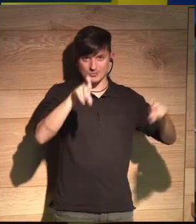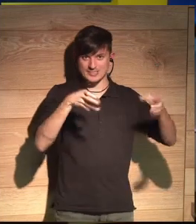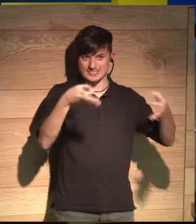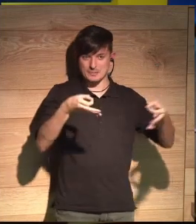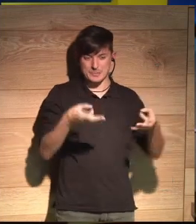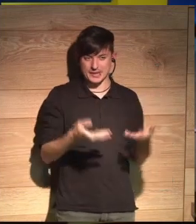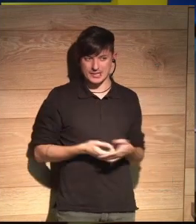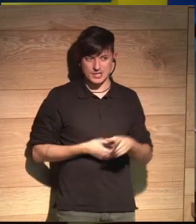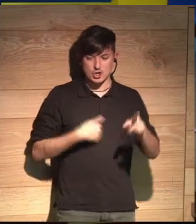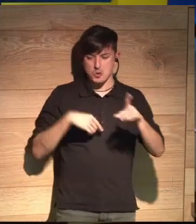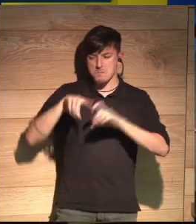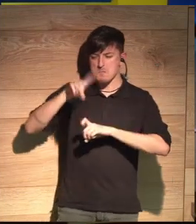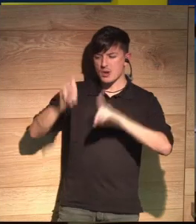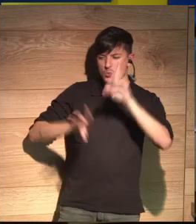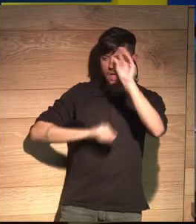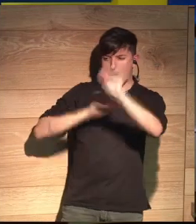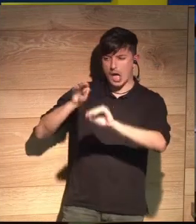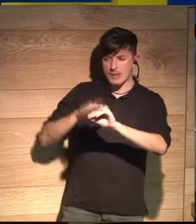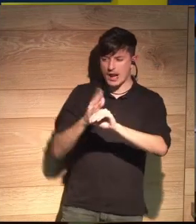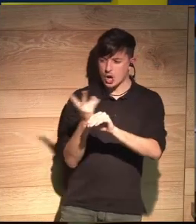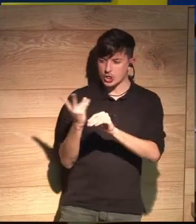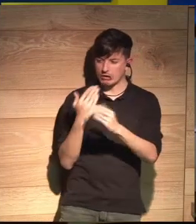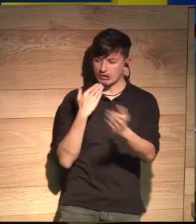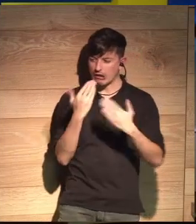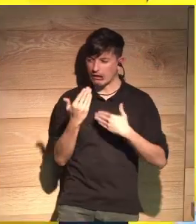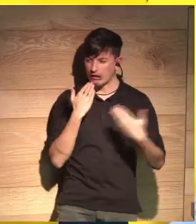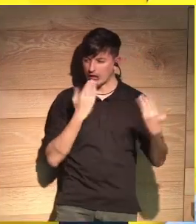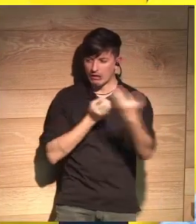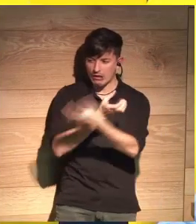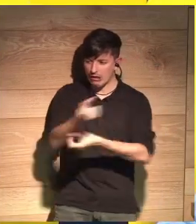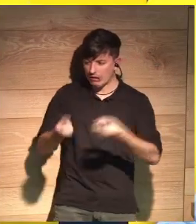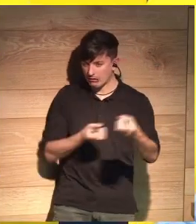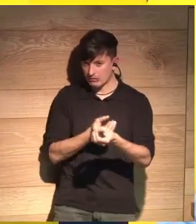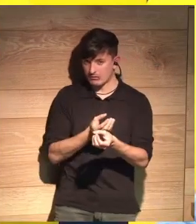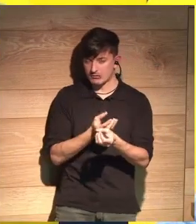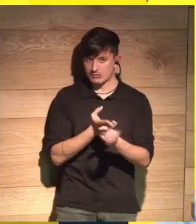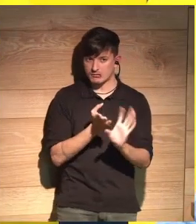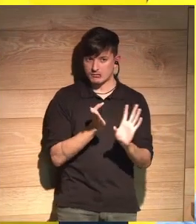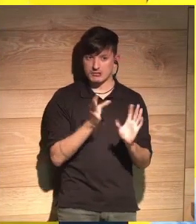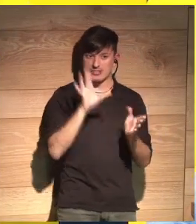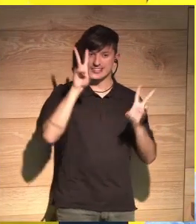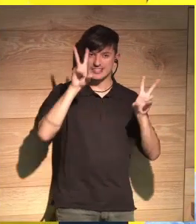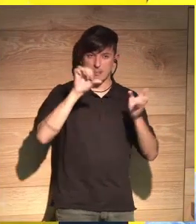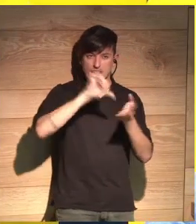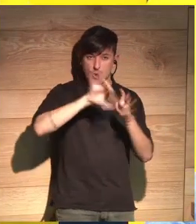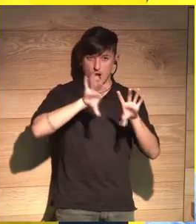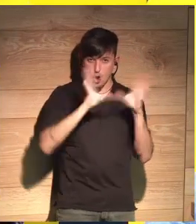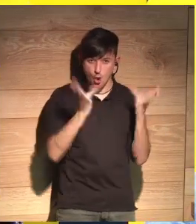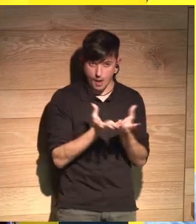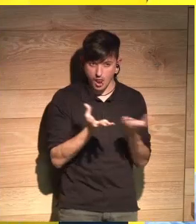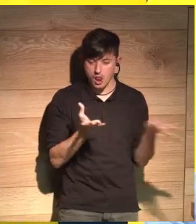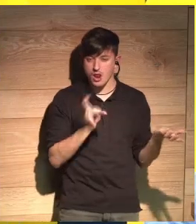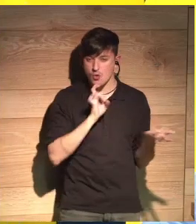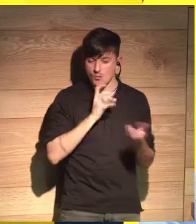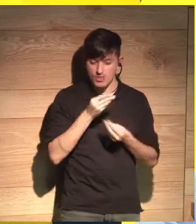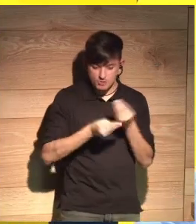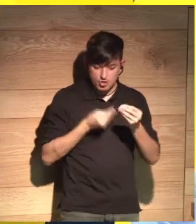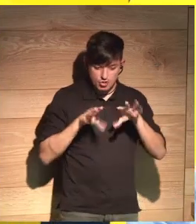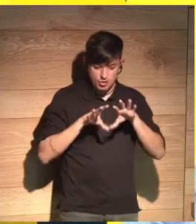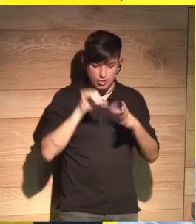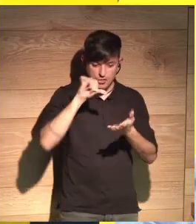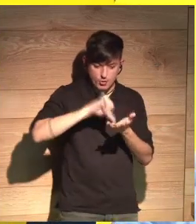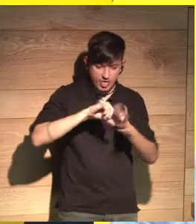una pregunta para que conversemos entre vosotros y desde la ciudad global no como hacemos la ciudad